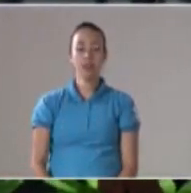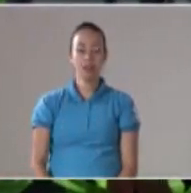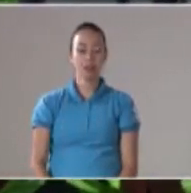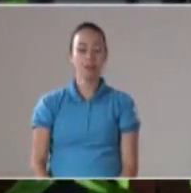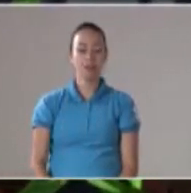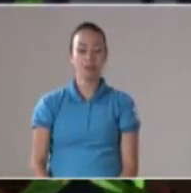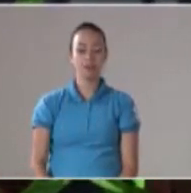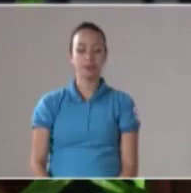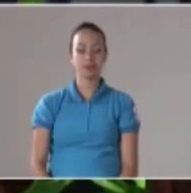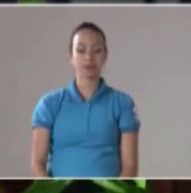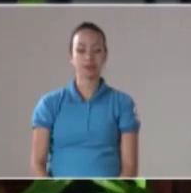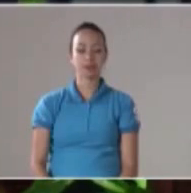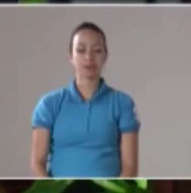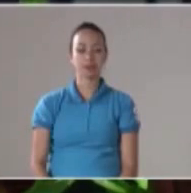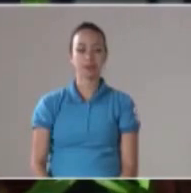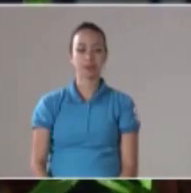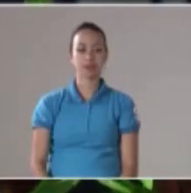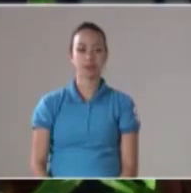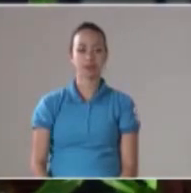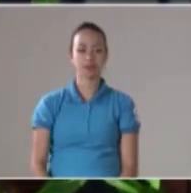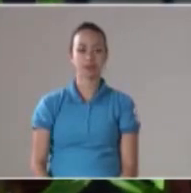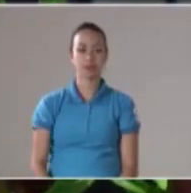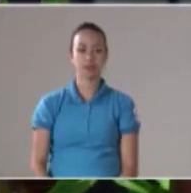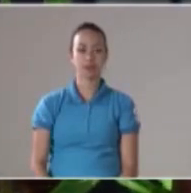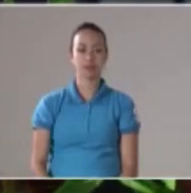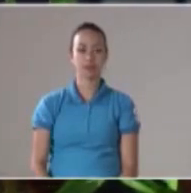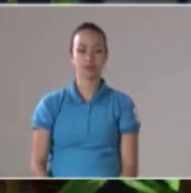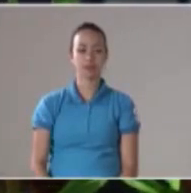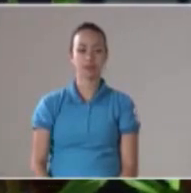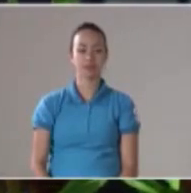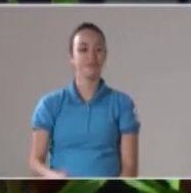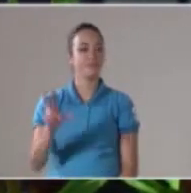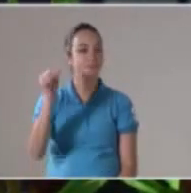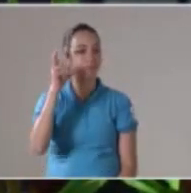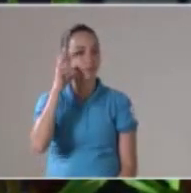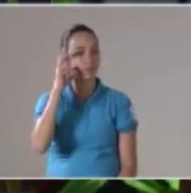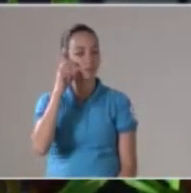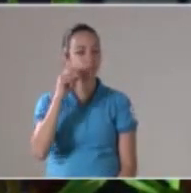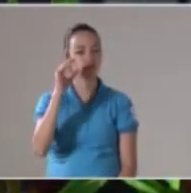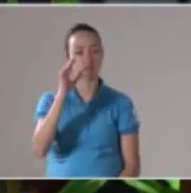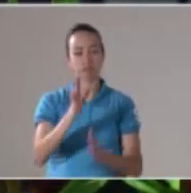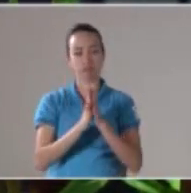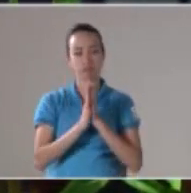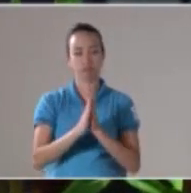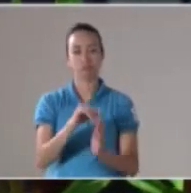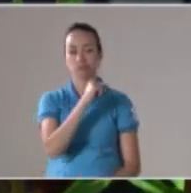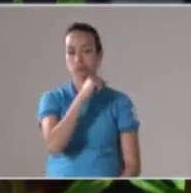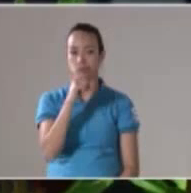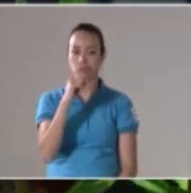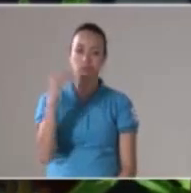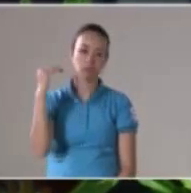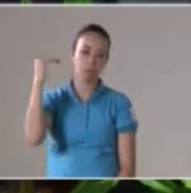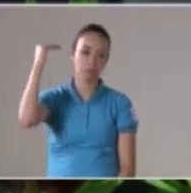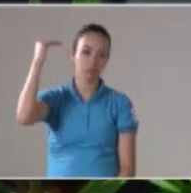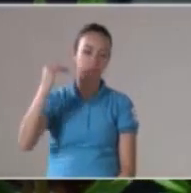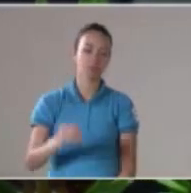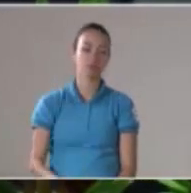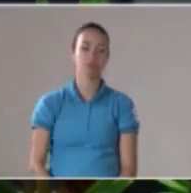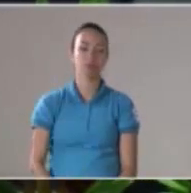Tal vez si lo encienden o le ponen volumen, se los voy a agradecer mucho.